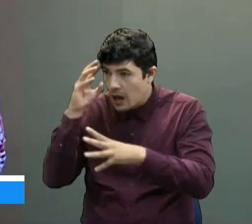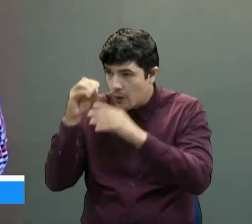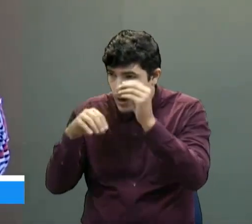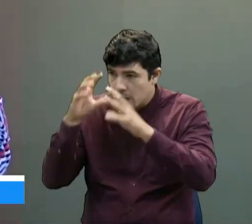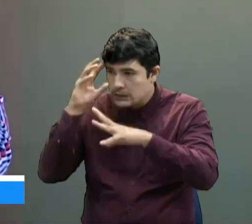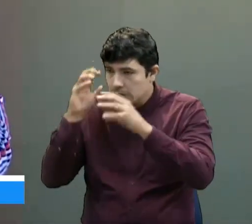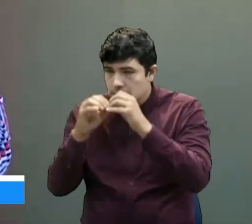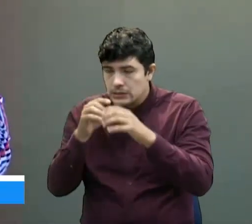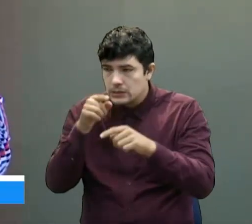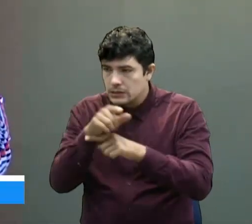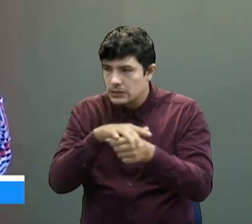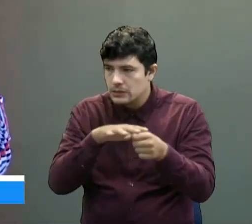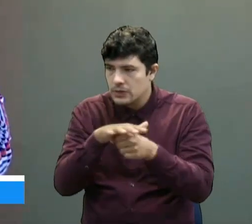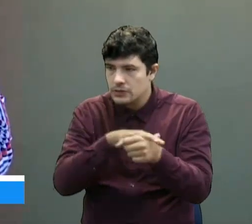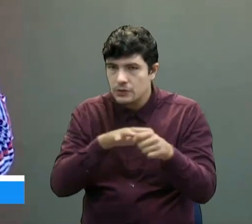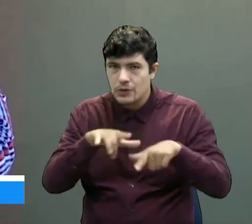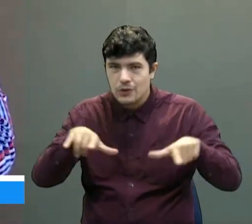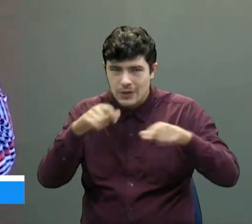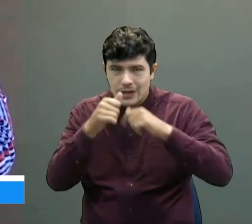dijeron.